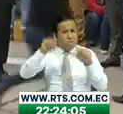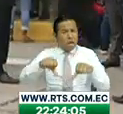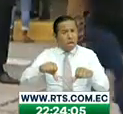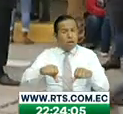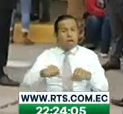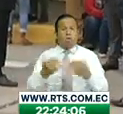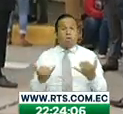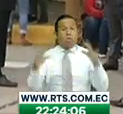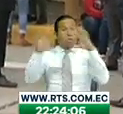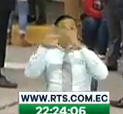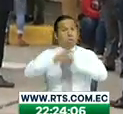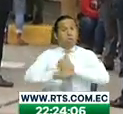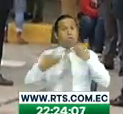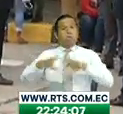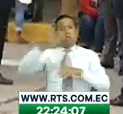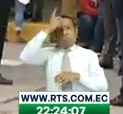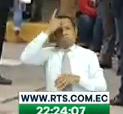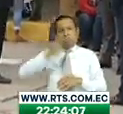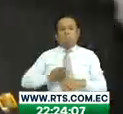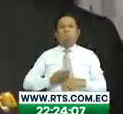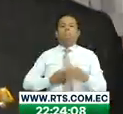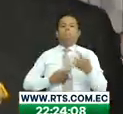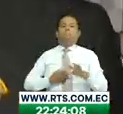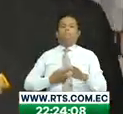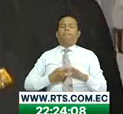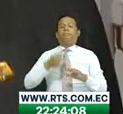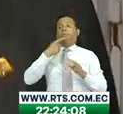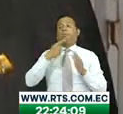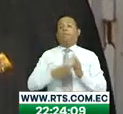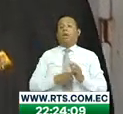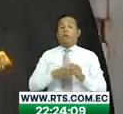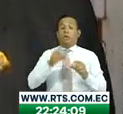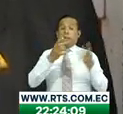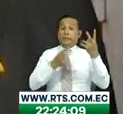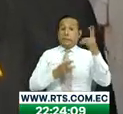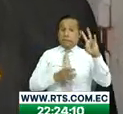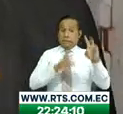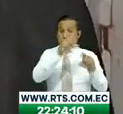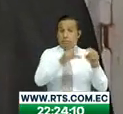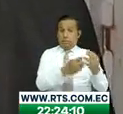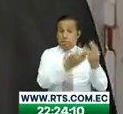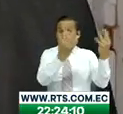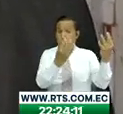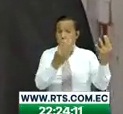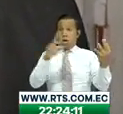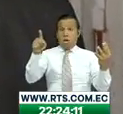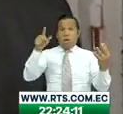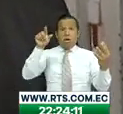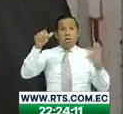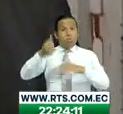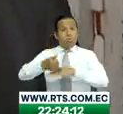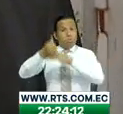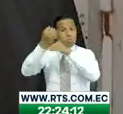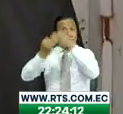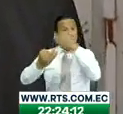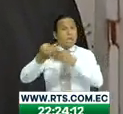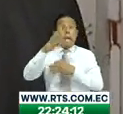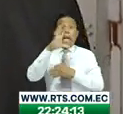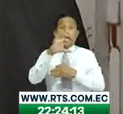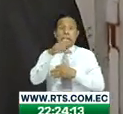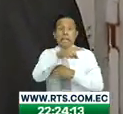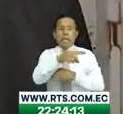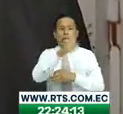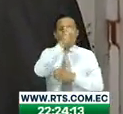juez Ramón Saltos resolvió. De las 17 personas que se le vinculó esta audiencia por la Fiscalía, a 15 de ellas se le dictó prisión